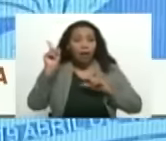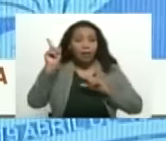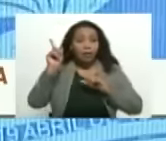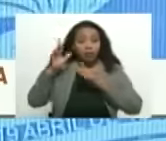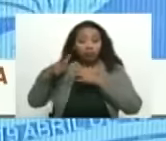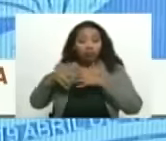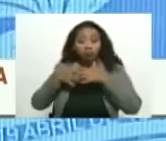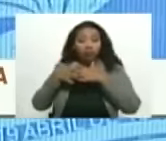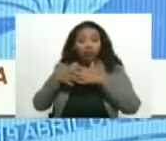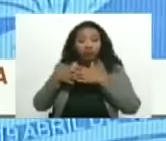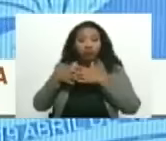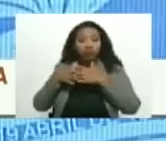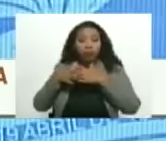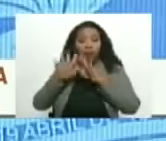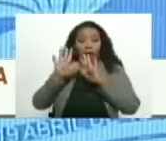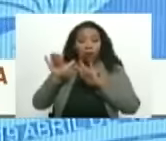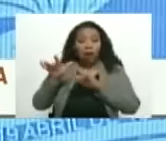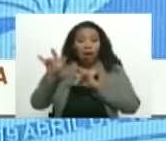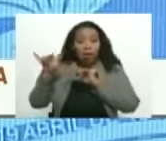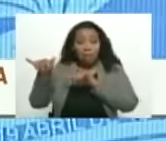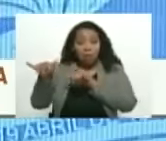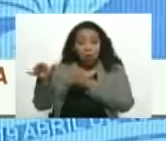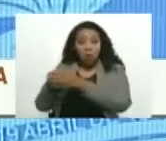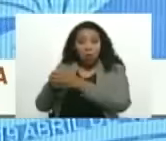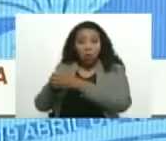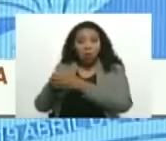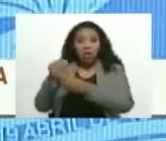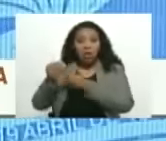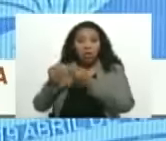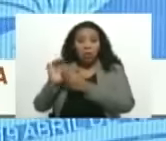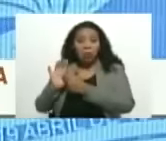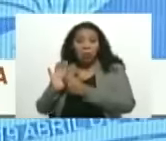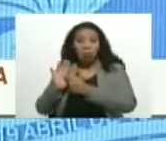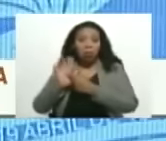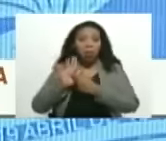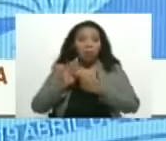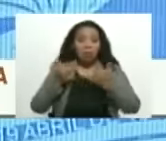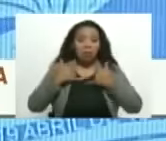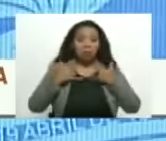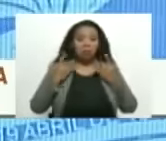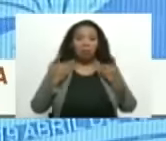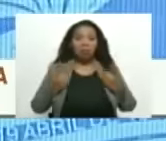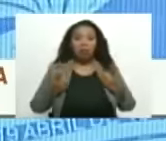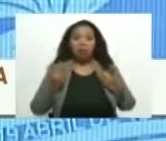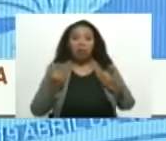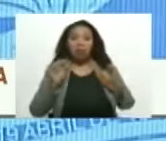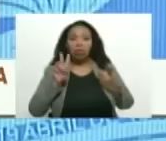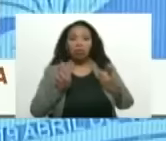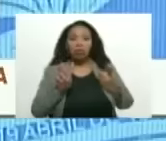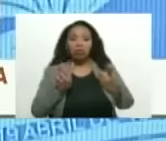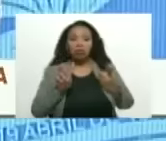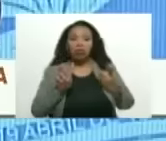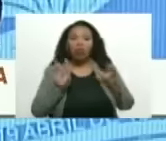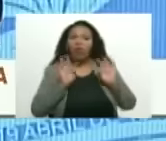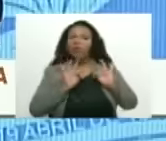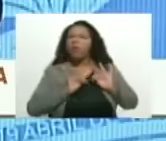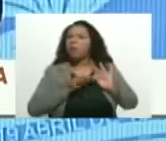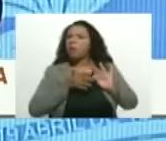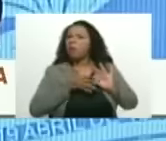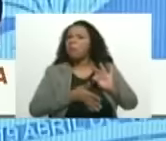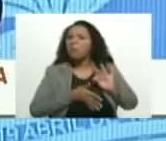América, esos mismos se lanzaron la autoproclamación 2 por la vía